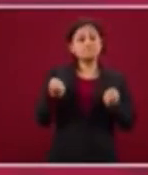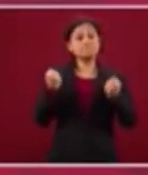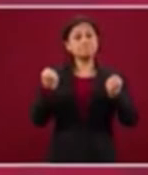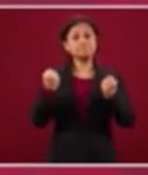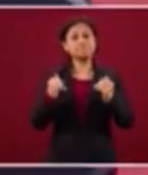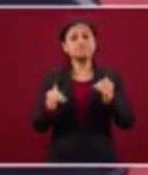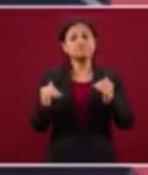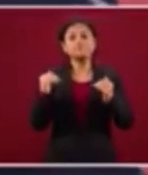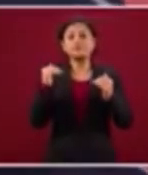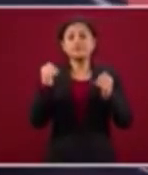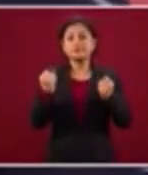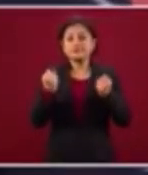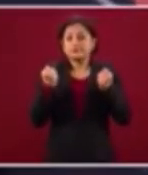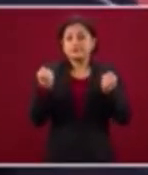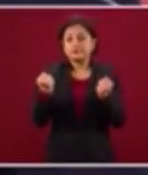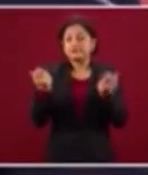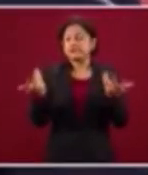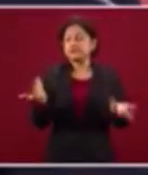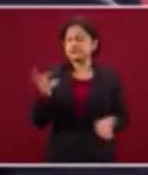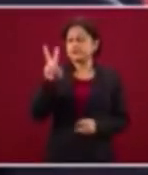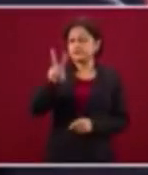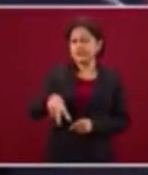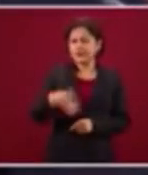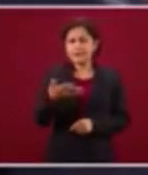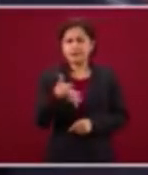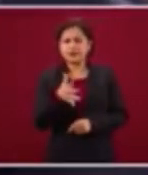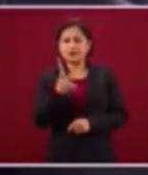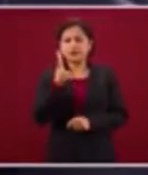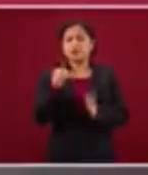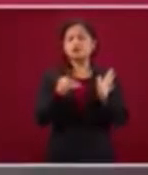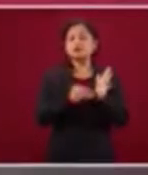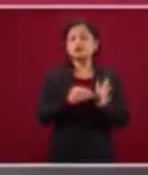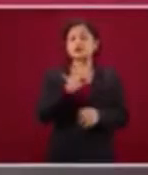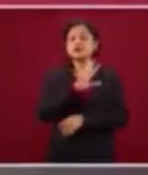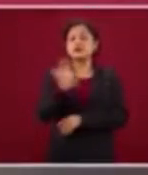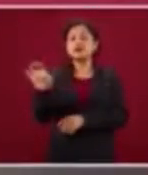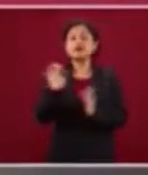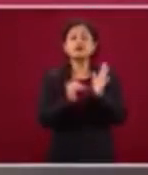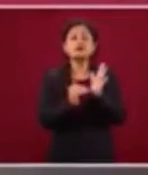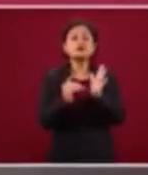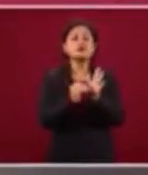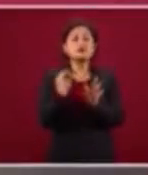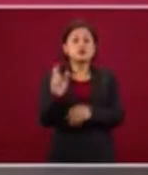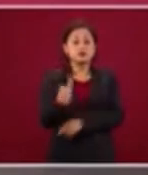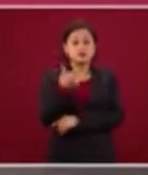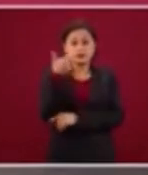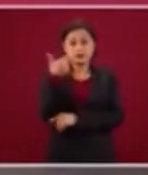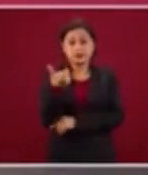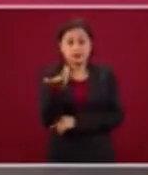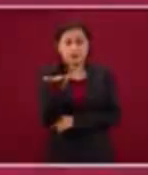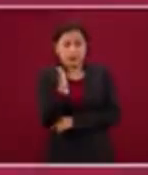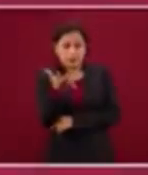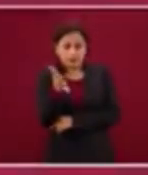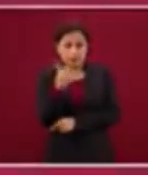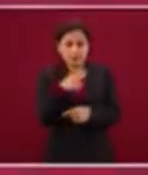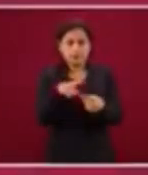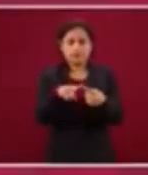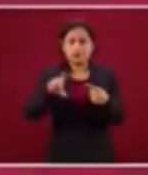Y son como 2.500 millones de pesos aproximadamente. Y los otros